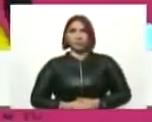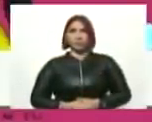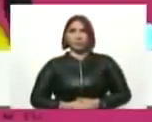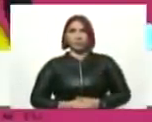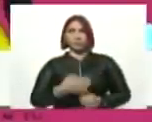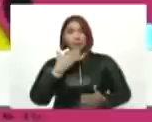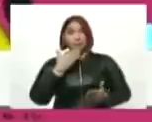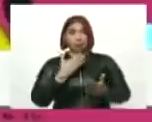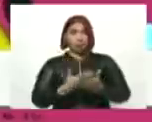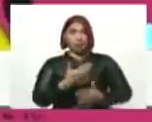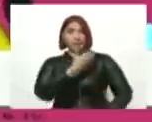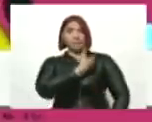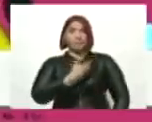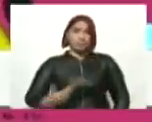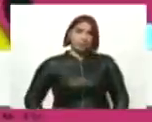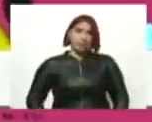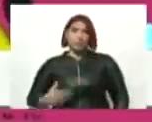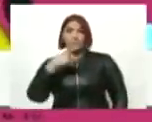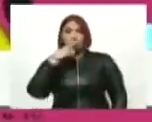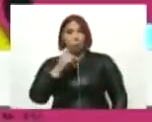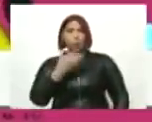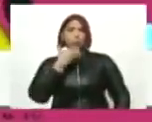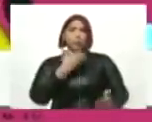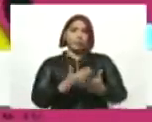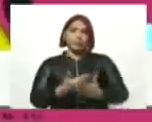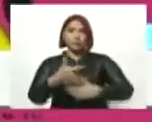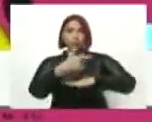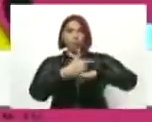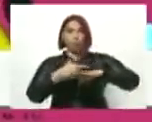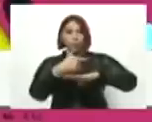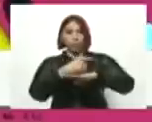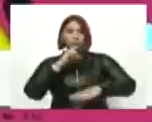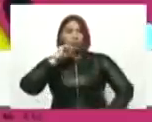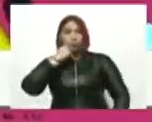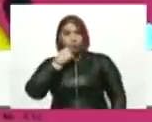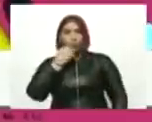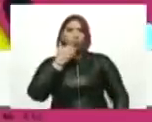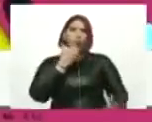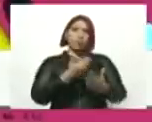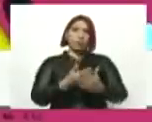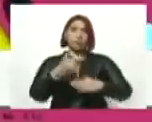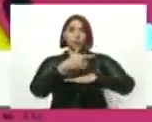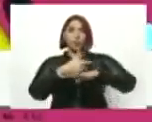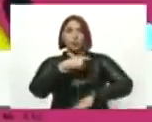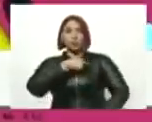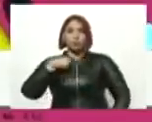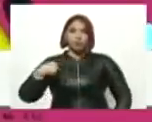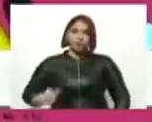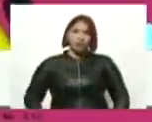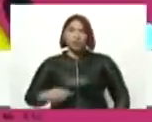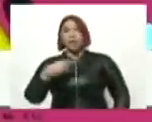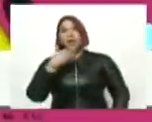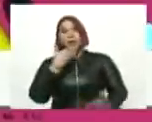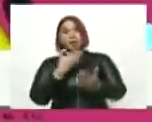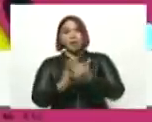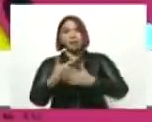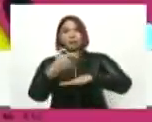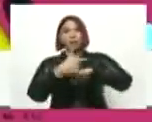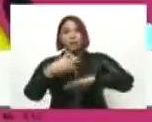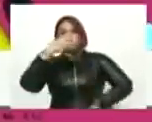Gracias al presidente Maduro, gracias al gobierno de Rusia, gracias al gobierno de China, gracias al gobierno de